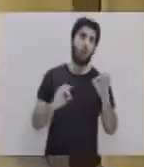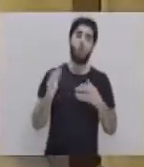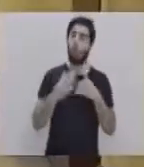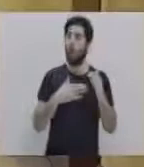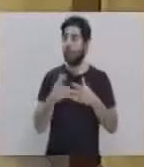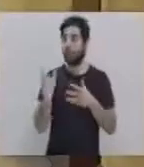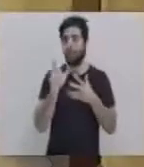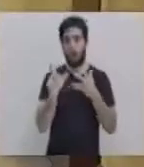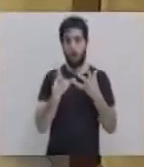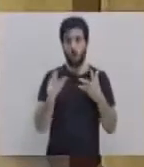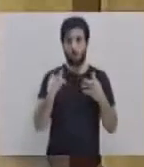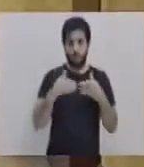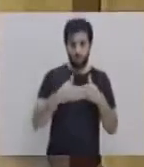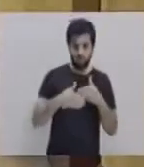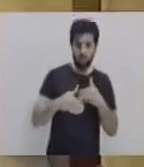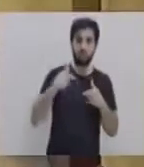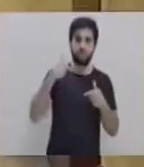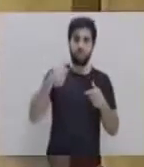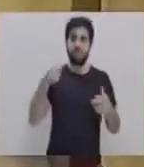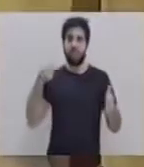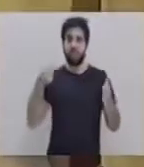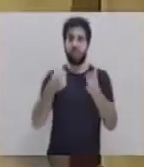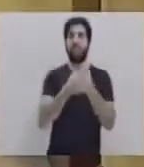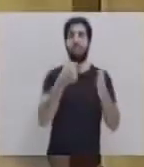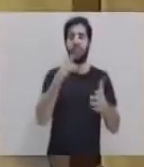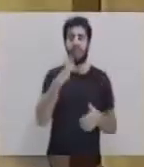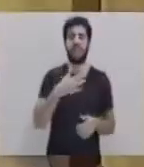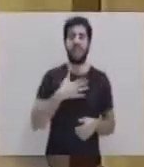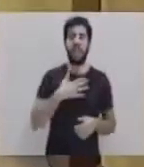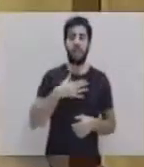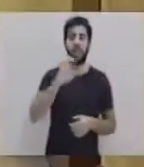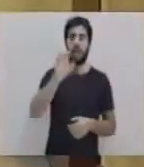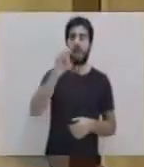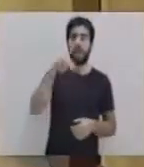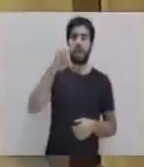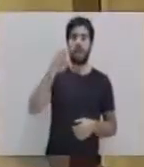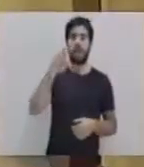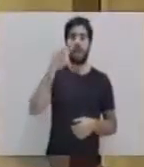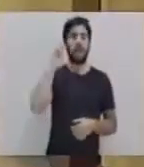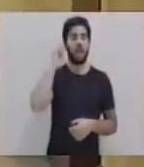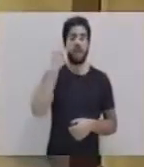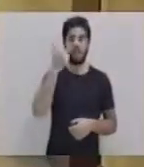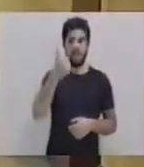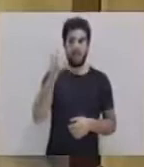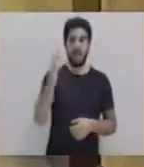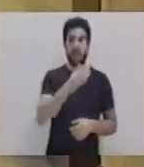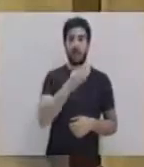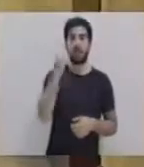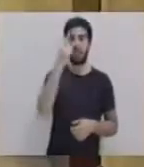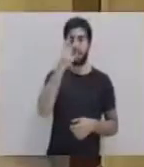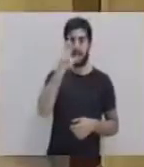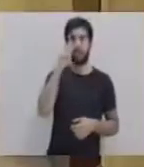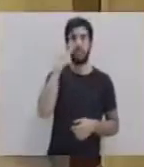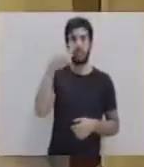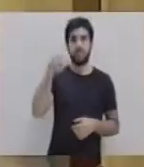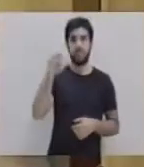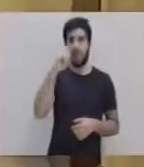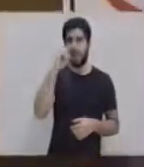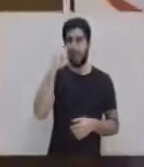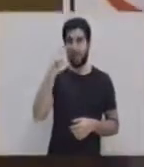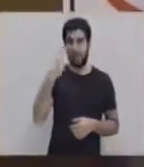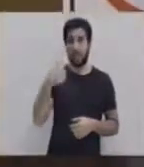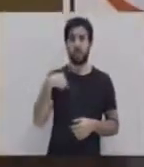cualquier objeto que se encuentra en movimiento genera energía, ¿verdad? Y esta es la energía cinética. Para poder darle una detención, pues nosotros